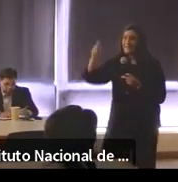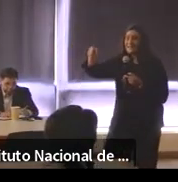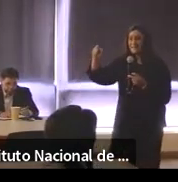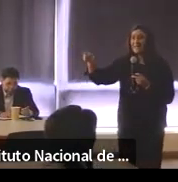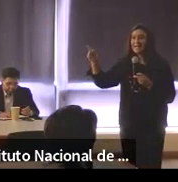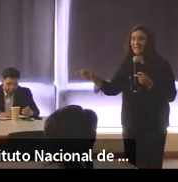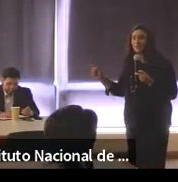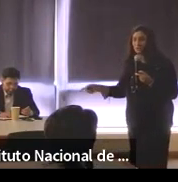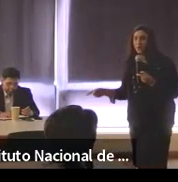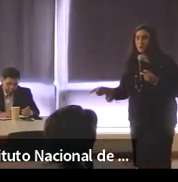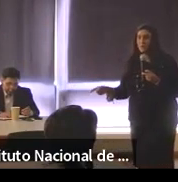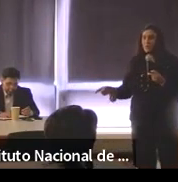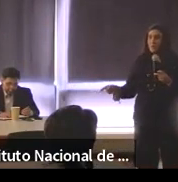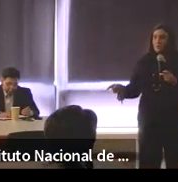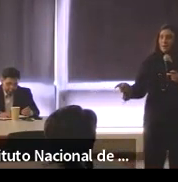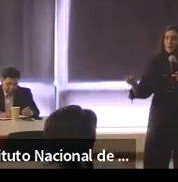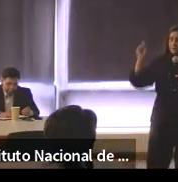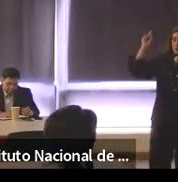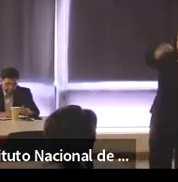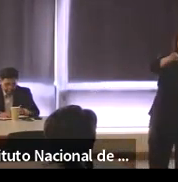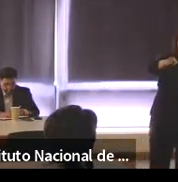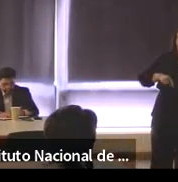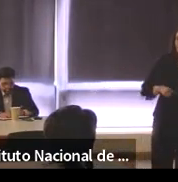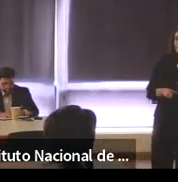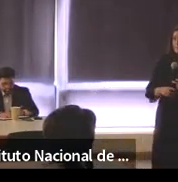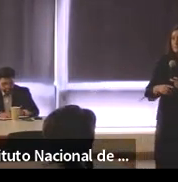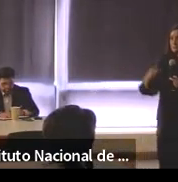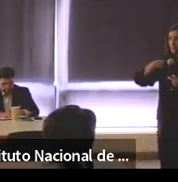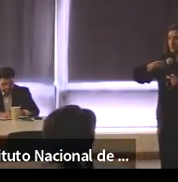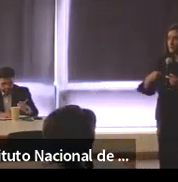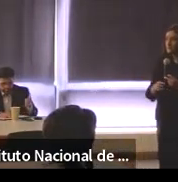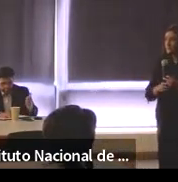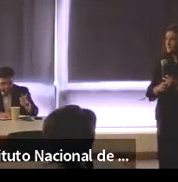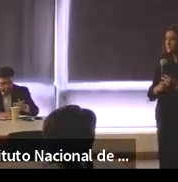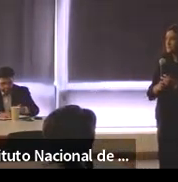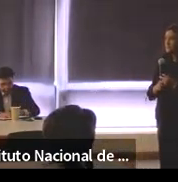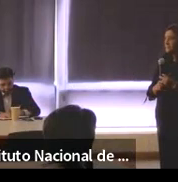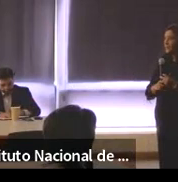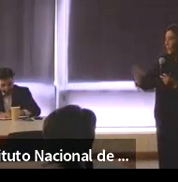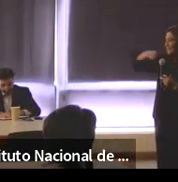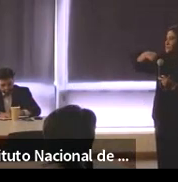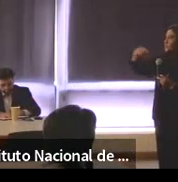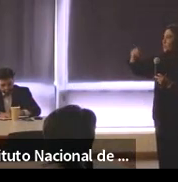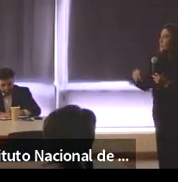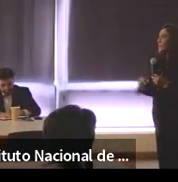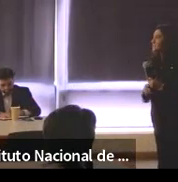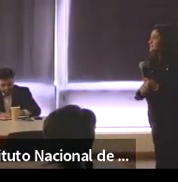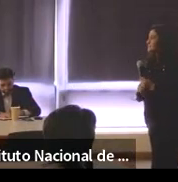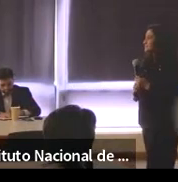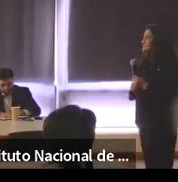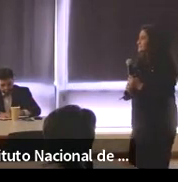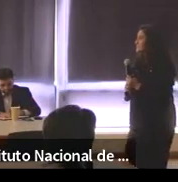o compañera se sale de control es su problema no el tuyo Cuál es tu